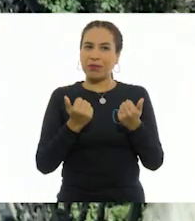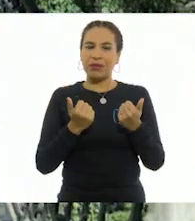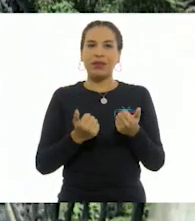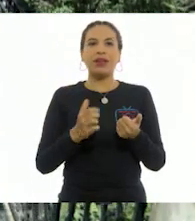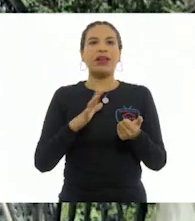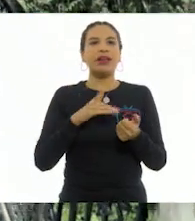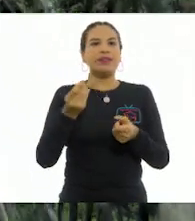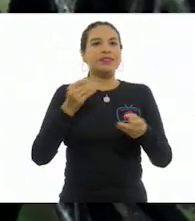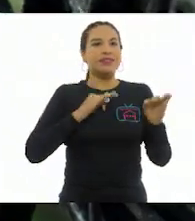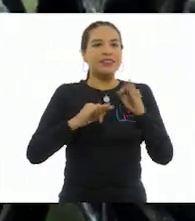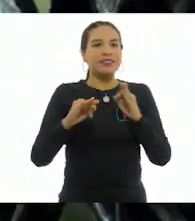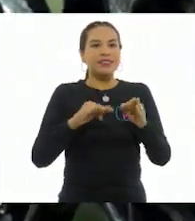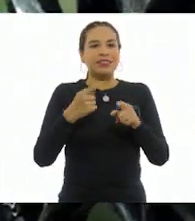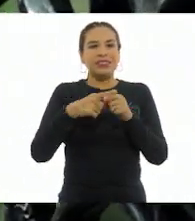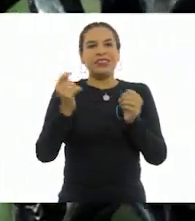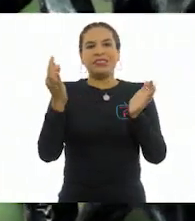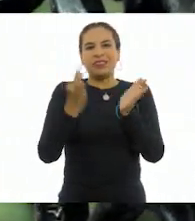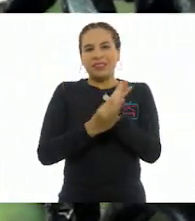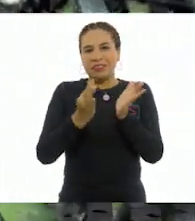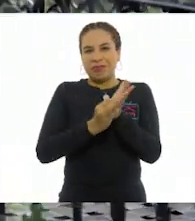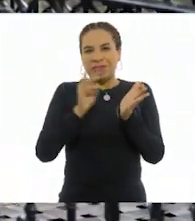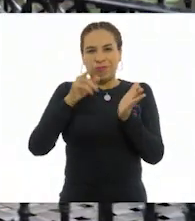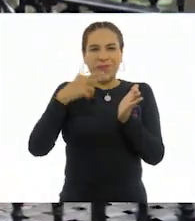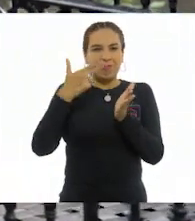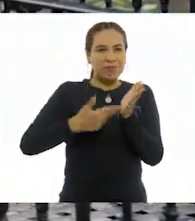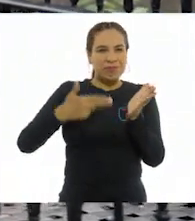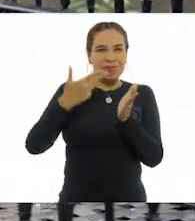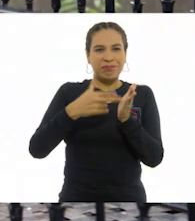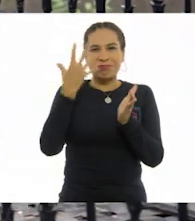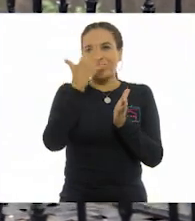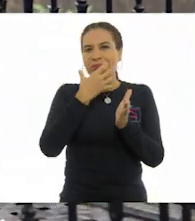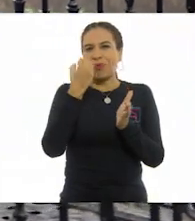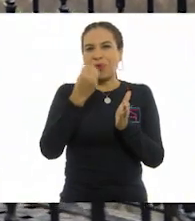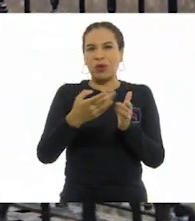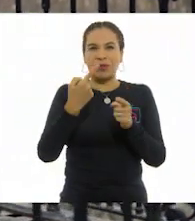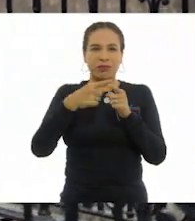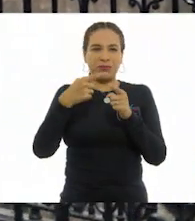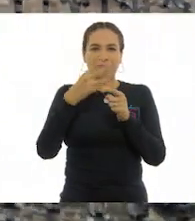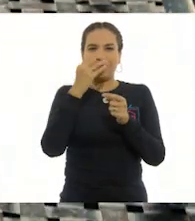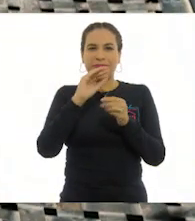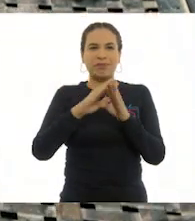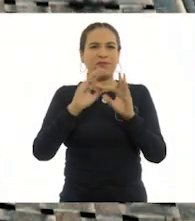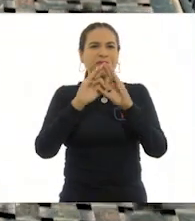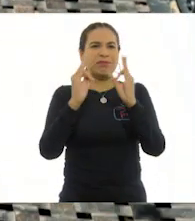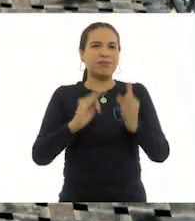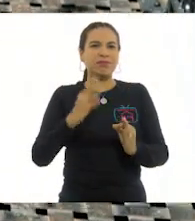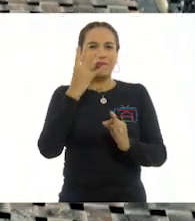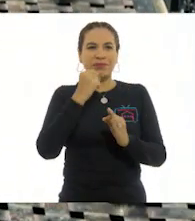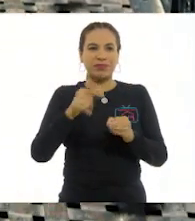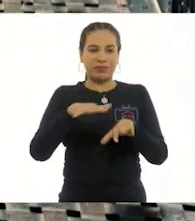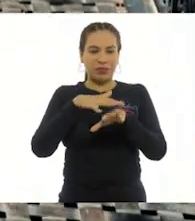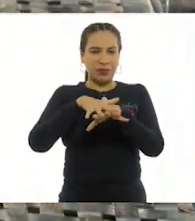Con el trabajo del hierro hecho verdaderamente con una finura notable. El piso está hecho el hierro como petatillo, como si